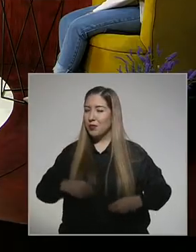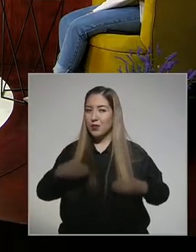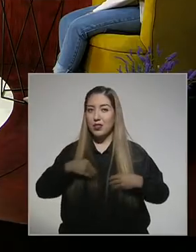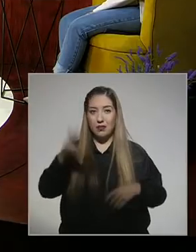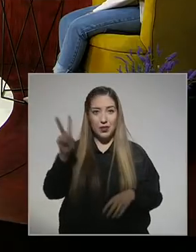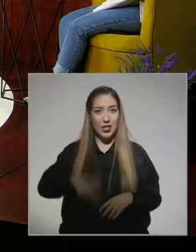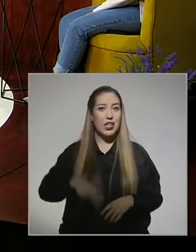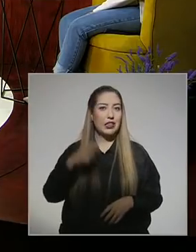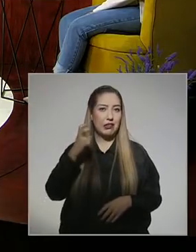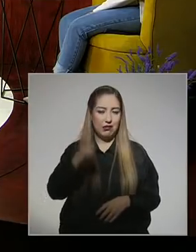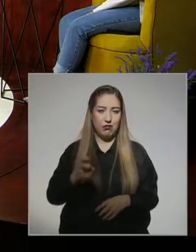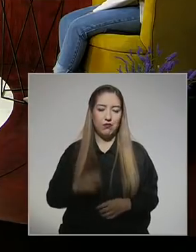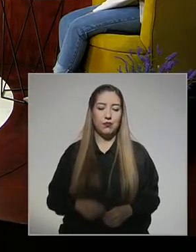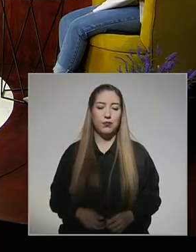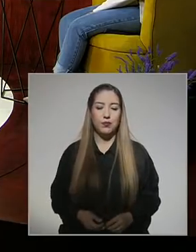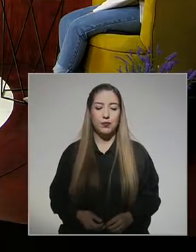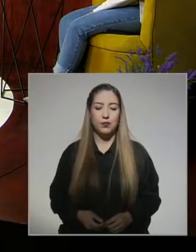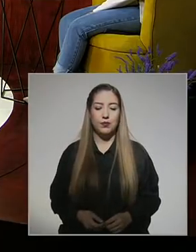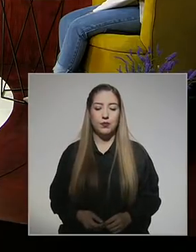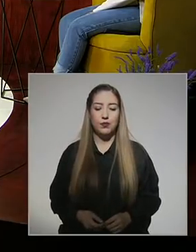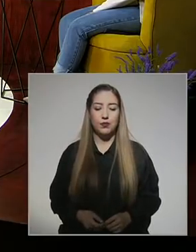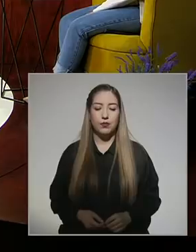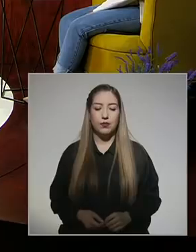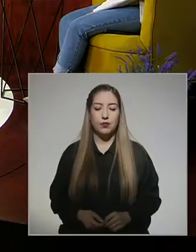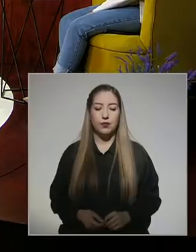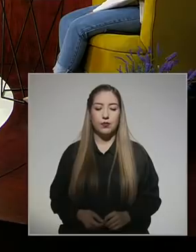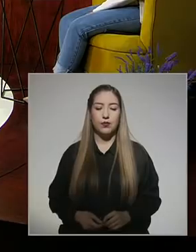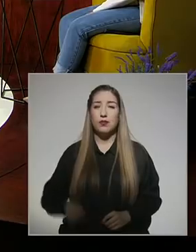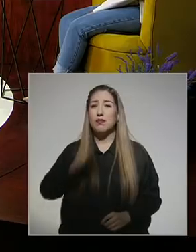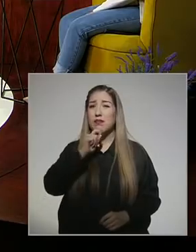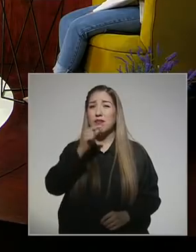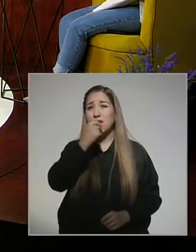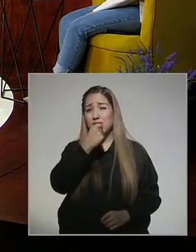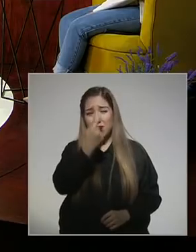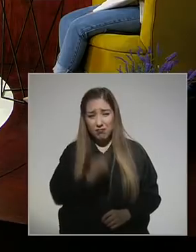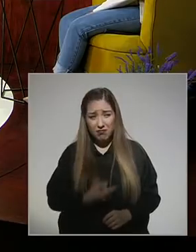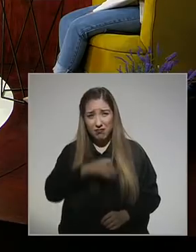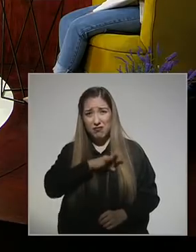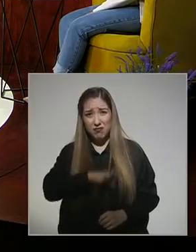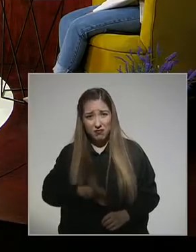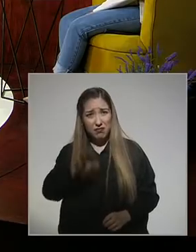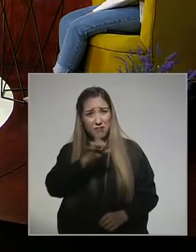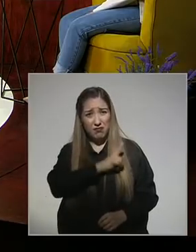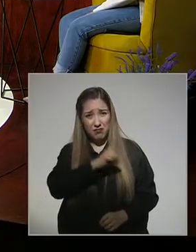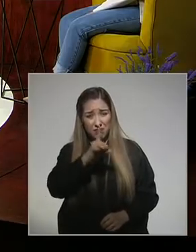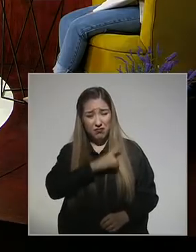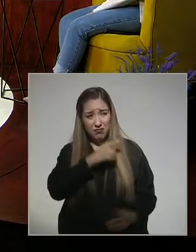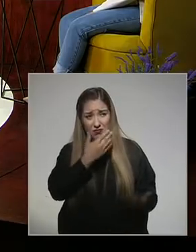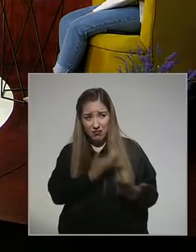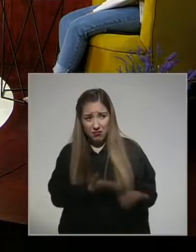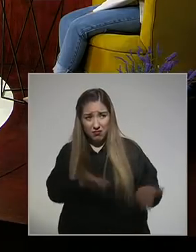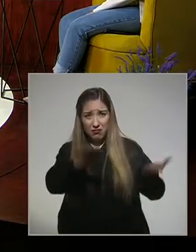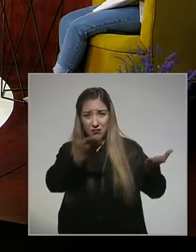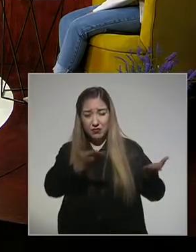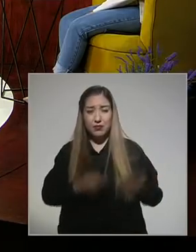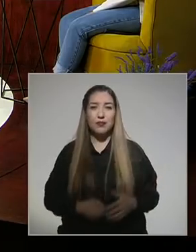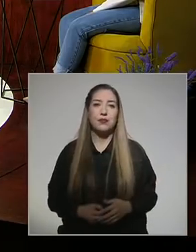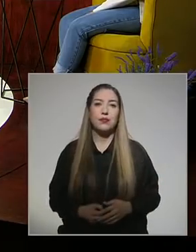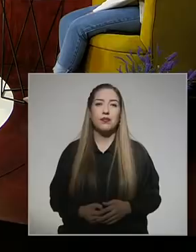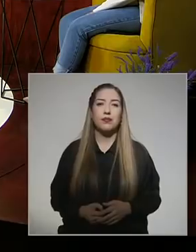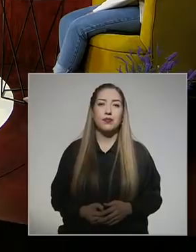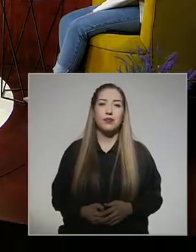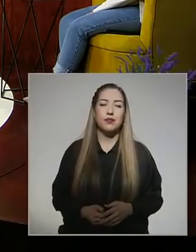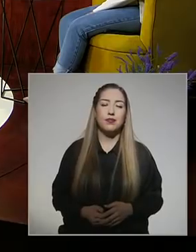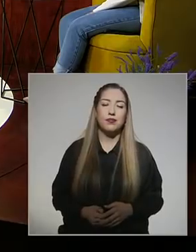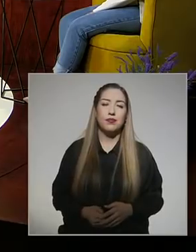Entonces, ese es un punto. Y otra cosa, que sea autosuficiente y que verdaderamente puedas ir fomentando esa